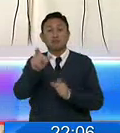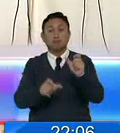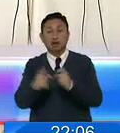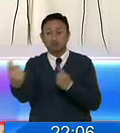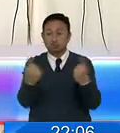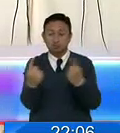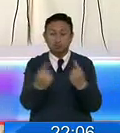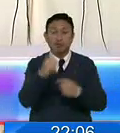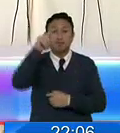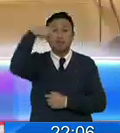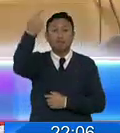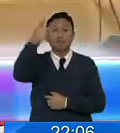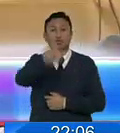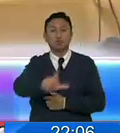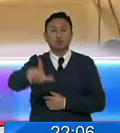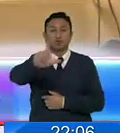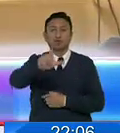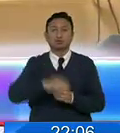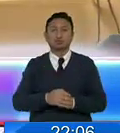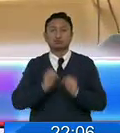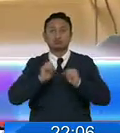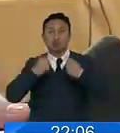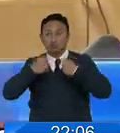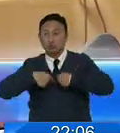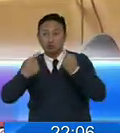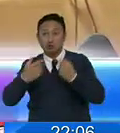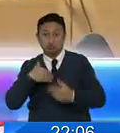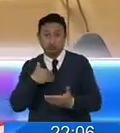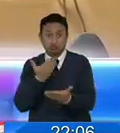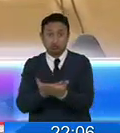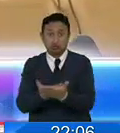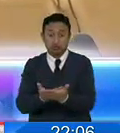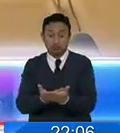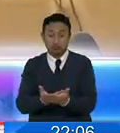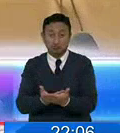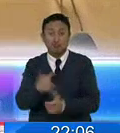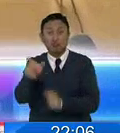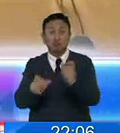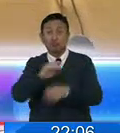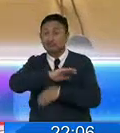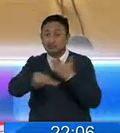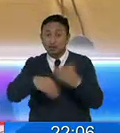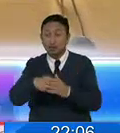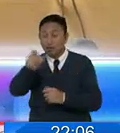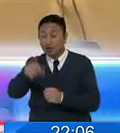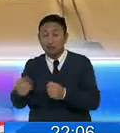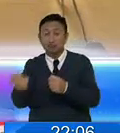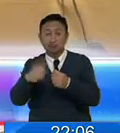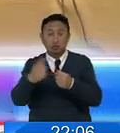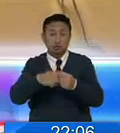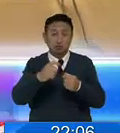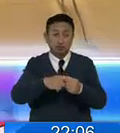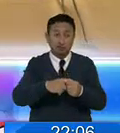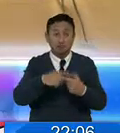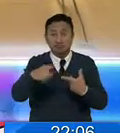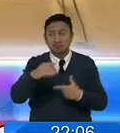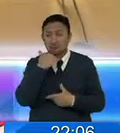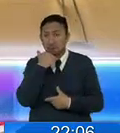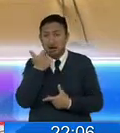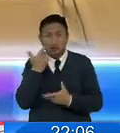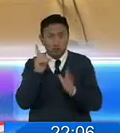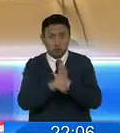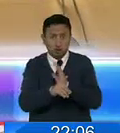comparecencias desde el próximo lunes. Convocaremos, como yo lo he planteado, a todas las voces, a todos los implicados, a todos los que tienen algo que